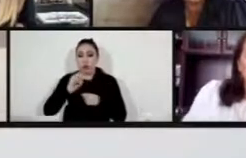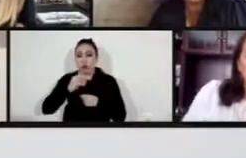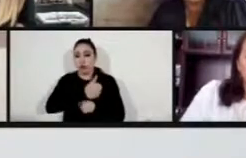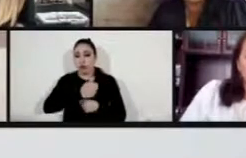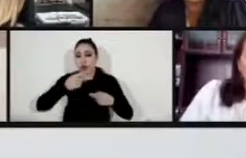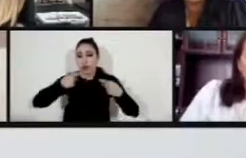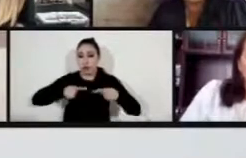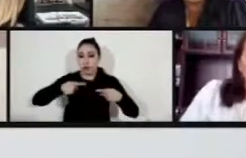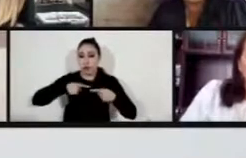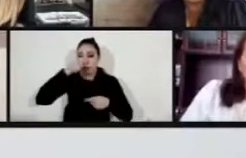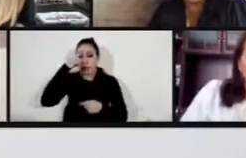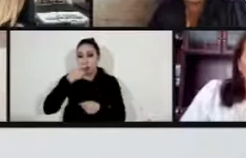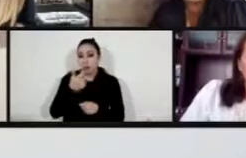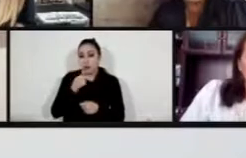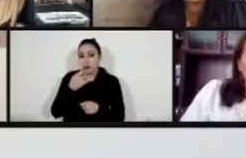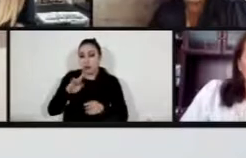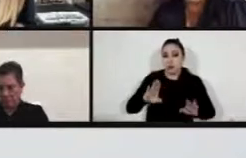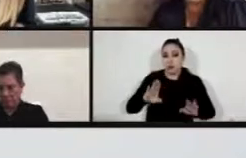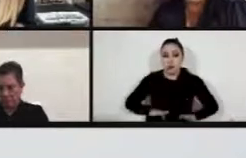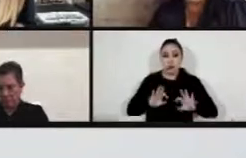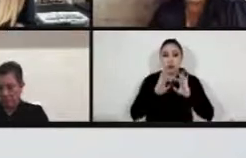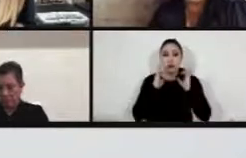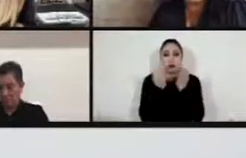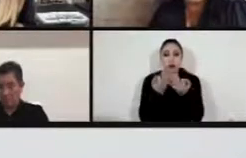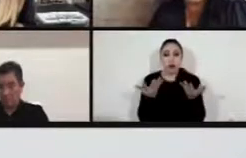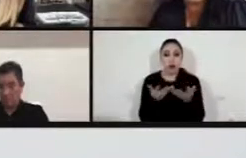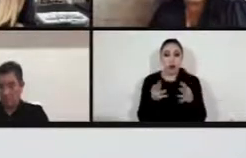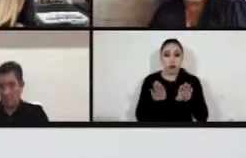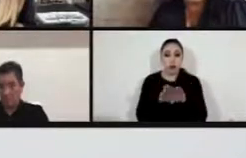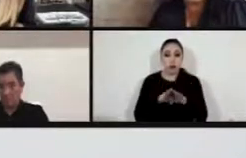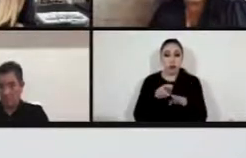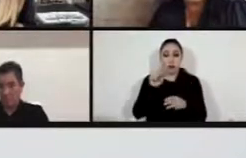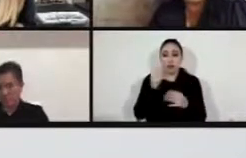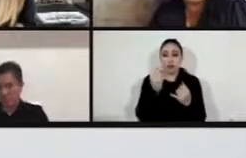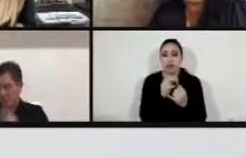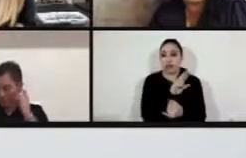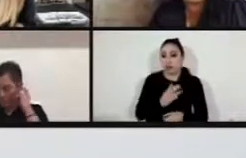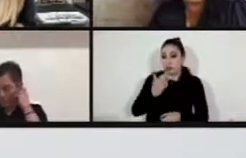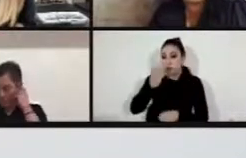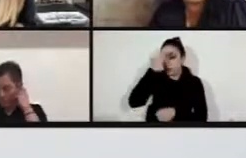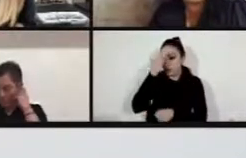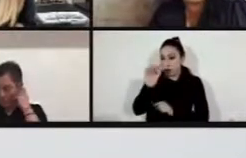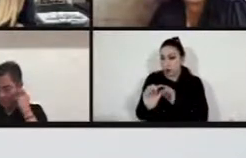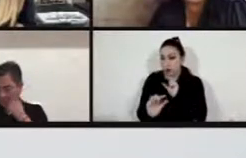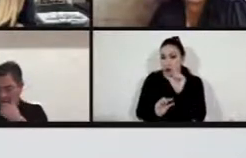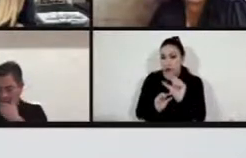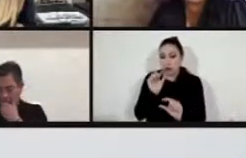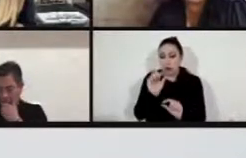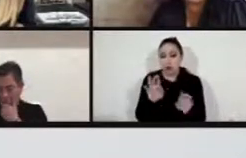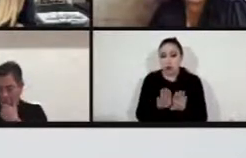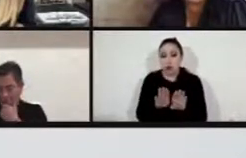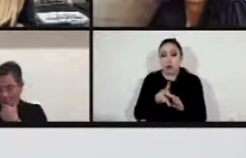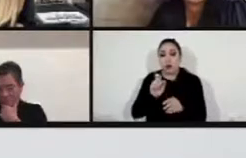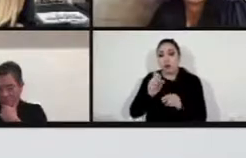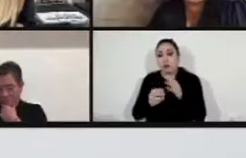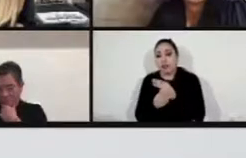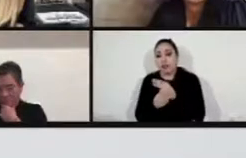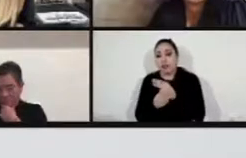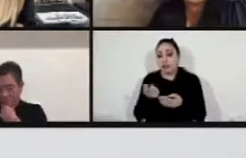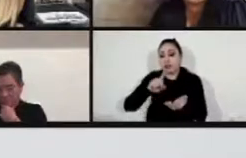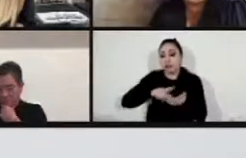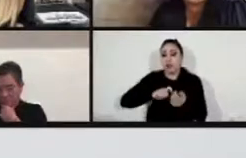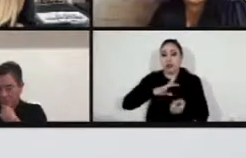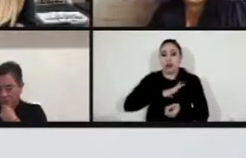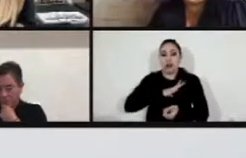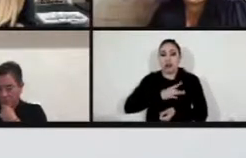orígenes, su existencia, y con ello definir en un horizonte temporal su destino material y espiritual. Para